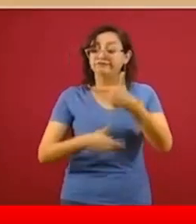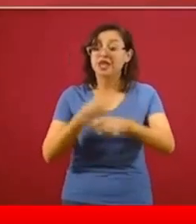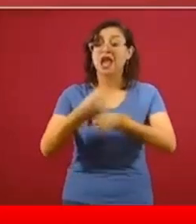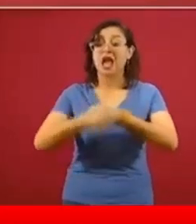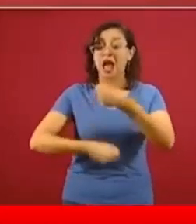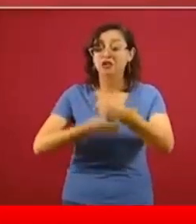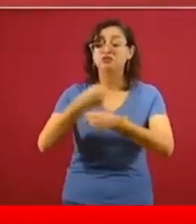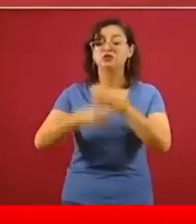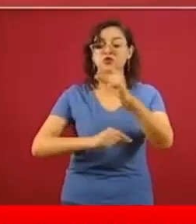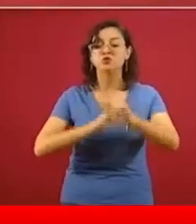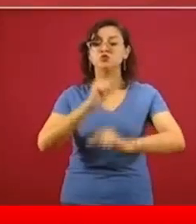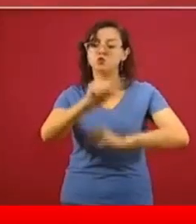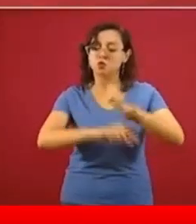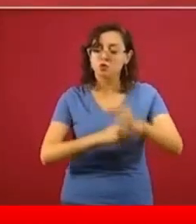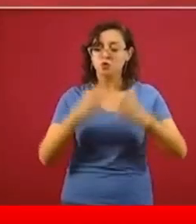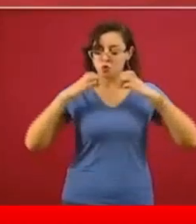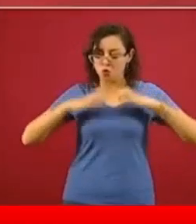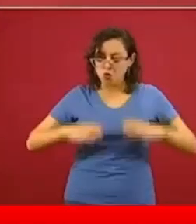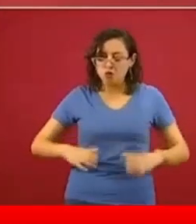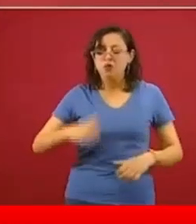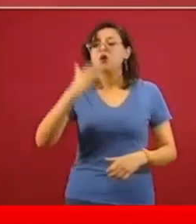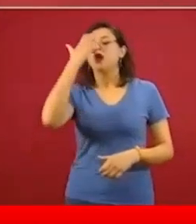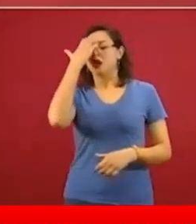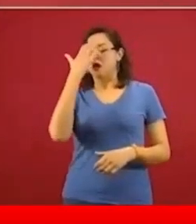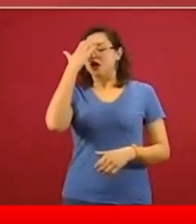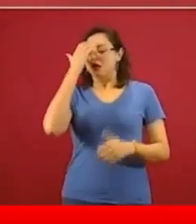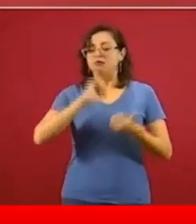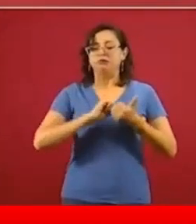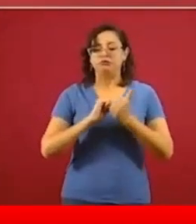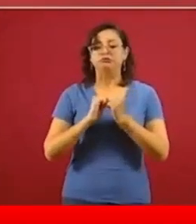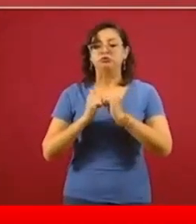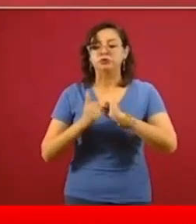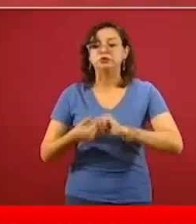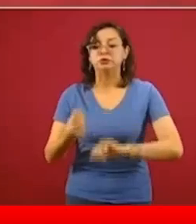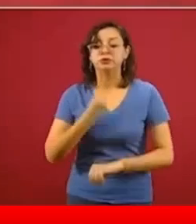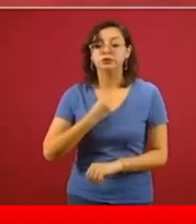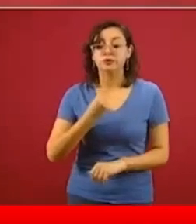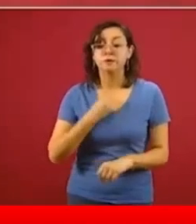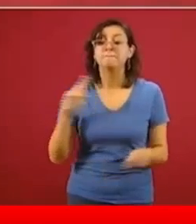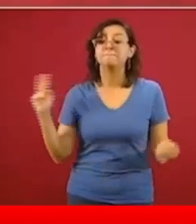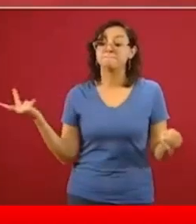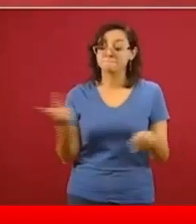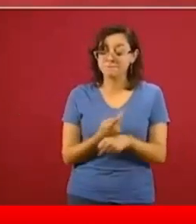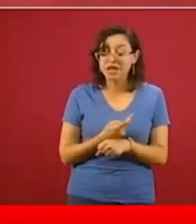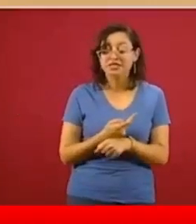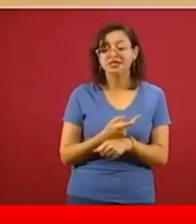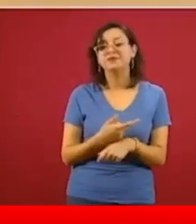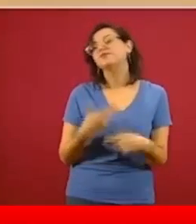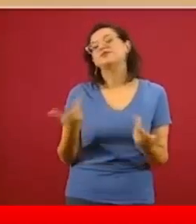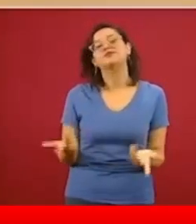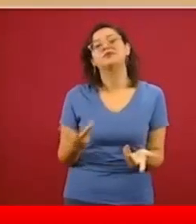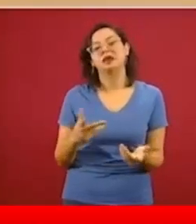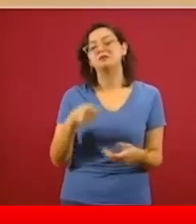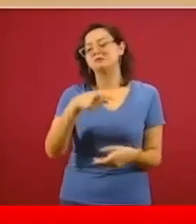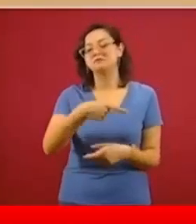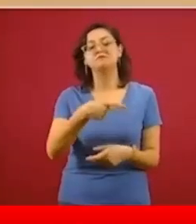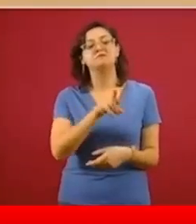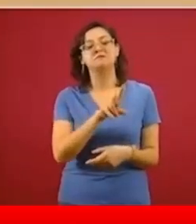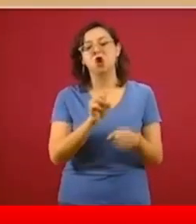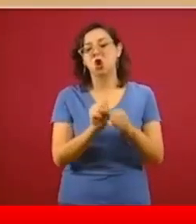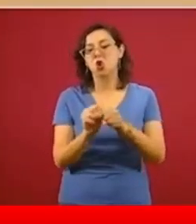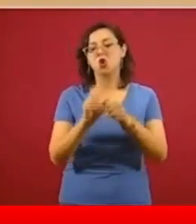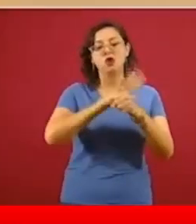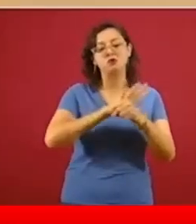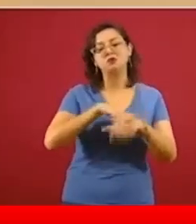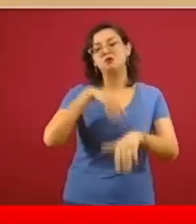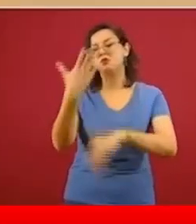años en que se logre resistir al virus y en algún momento este tipo de virus seguramente pasará con el coronavirus a lo largo de